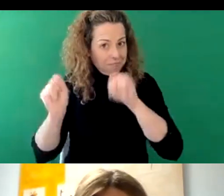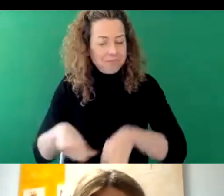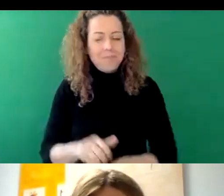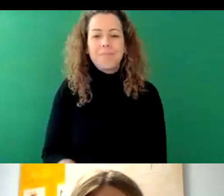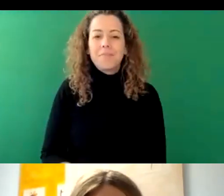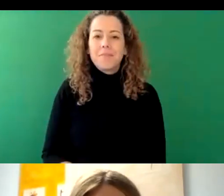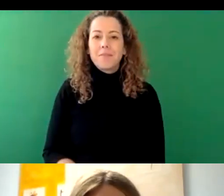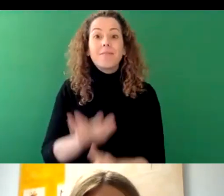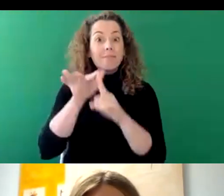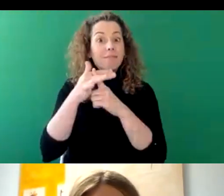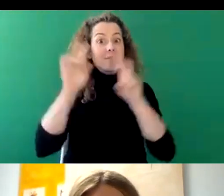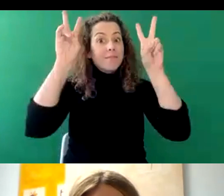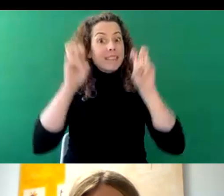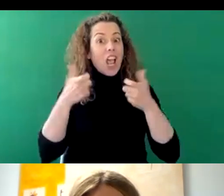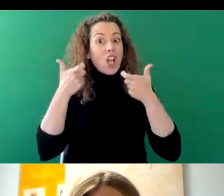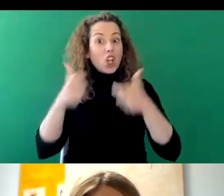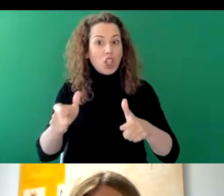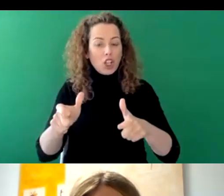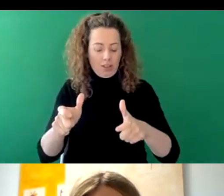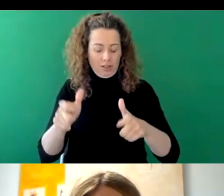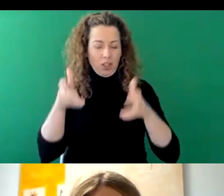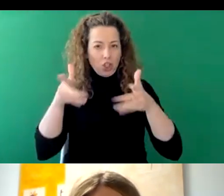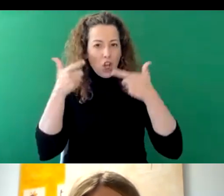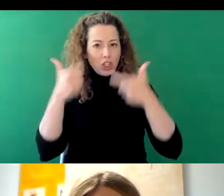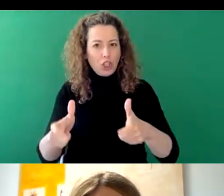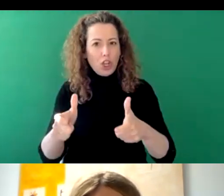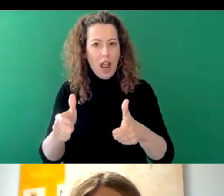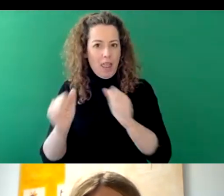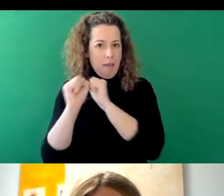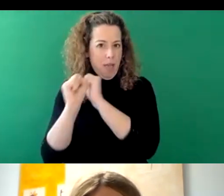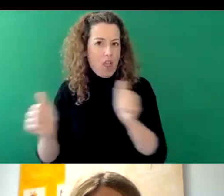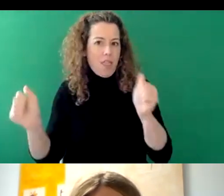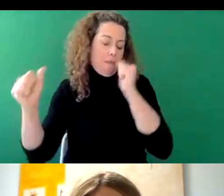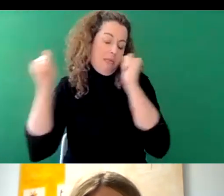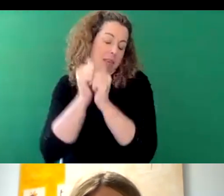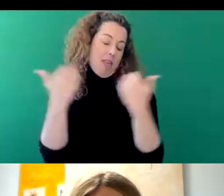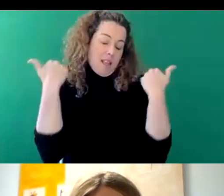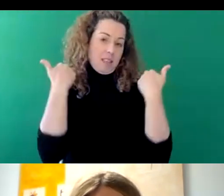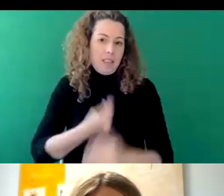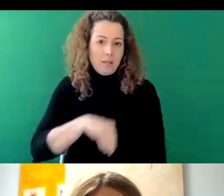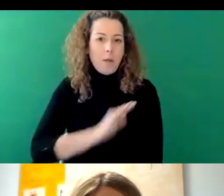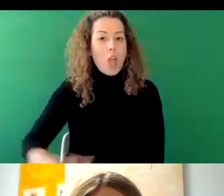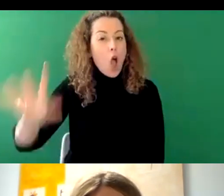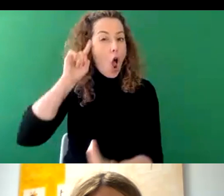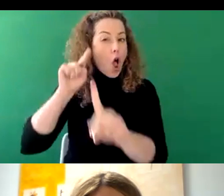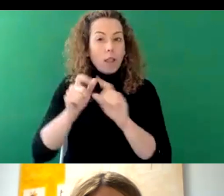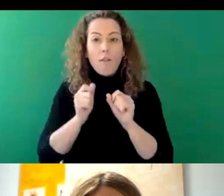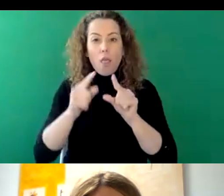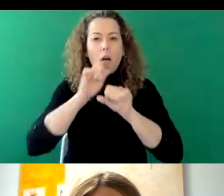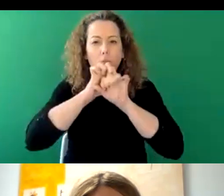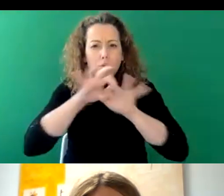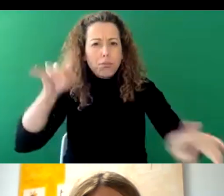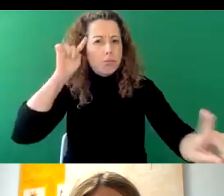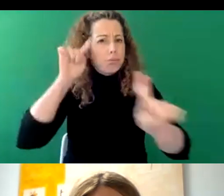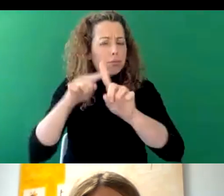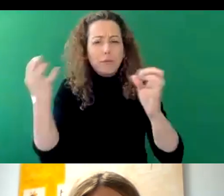está enmarcada en el Consejo Sectorial de Mayores y Dependencia del Consejo Español. Tiene como finalidad dar a conocer la normativa